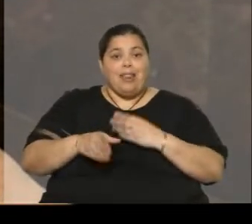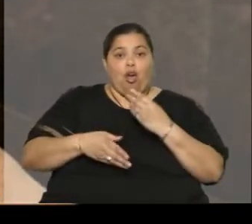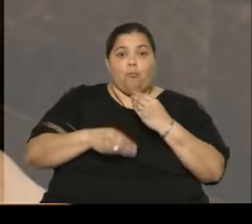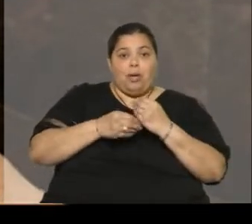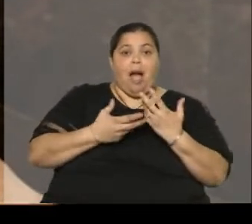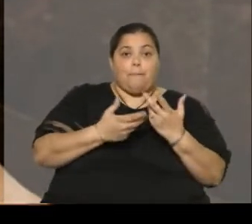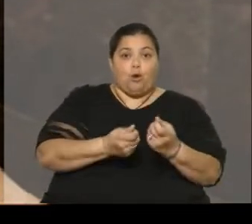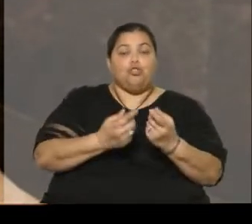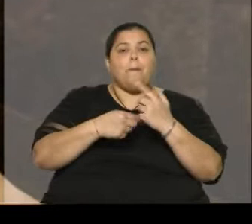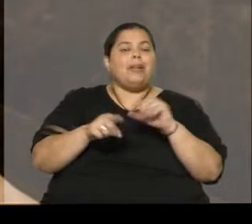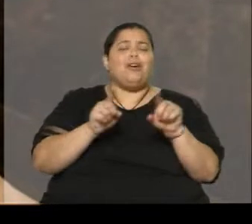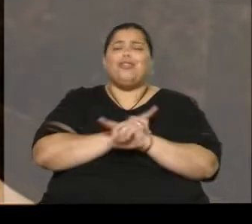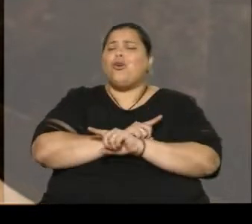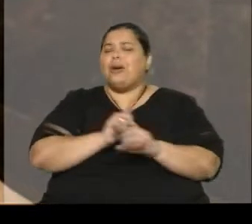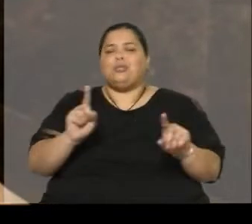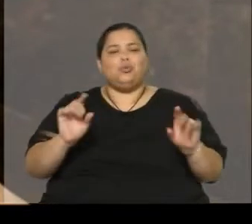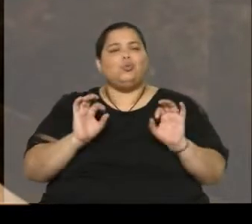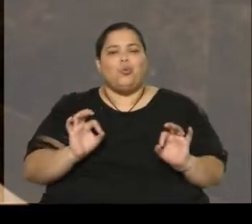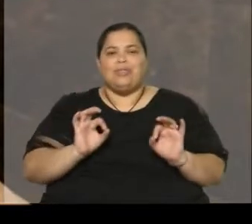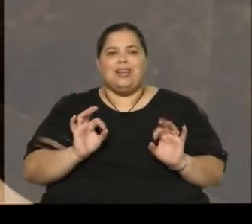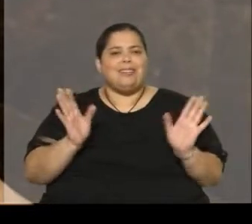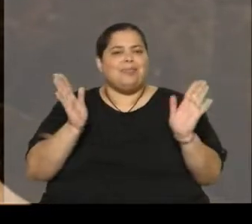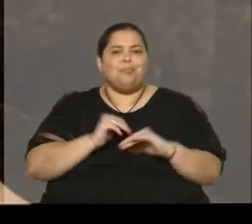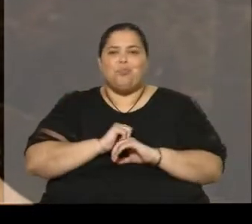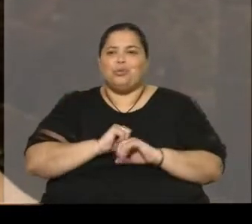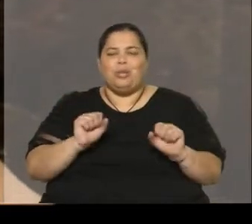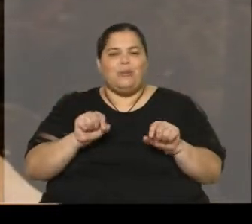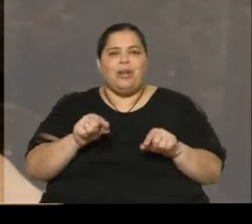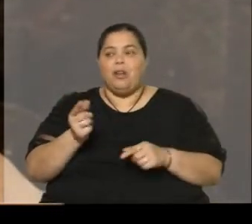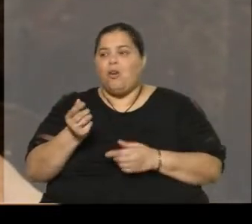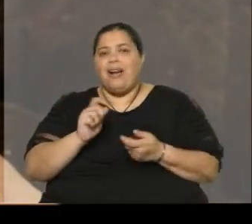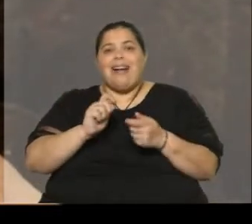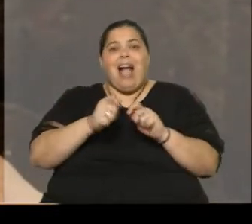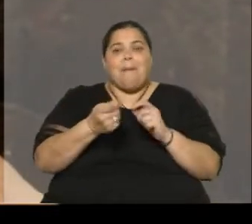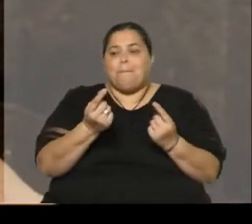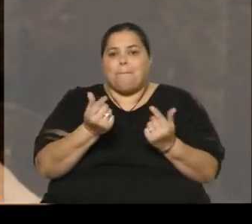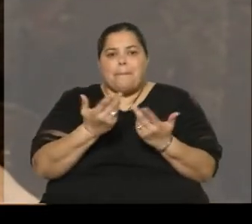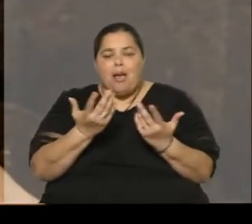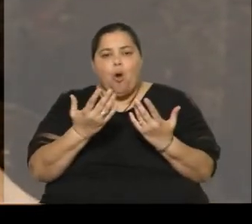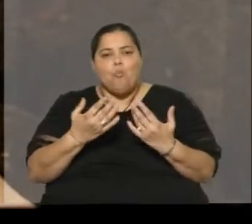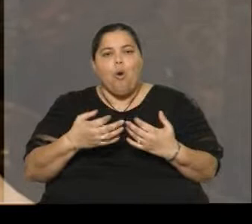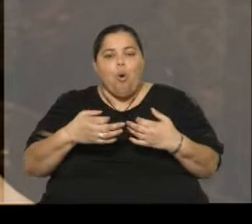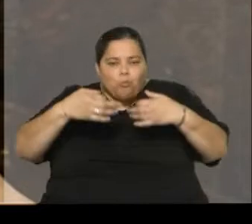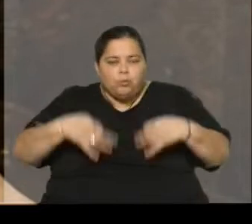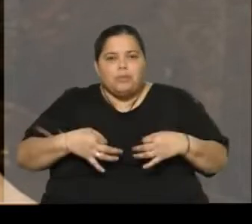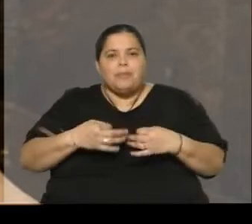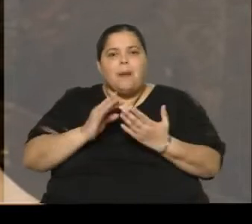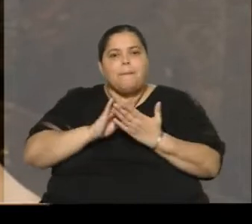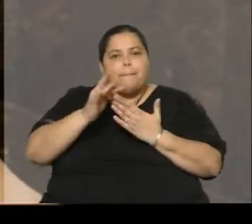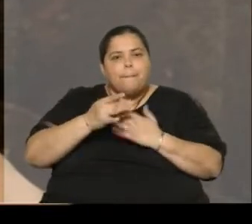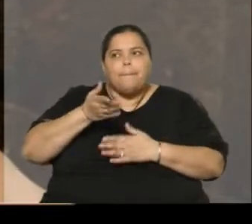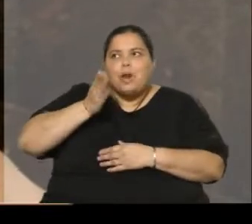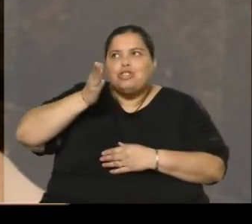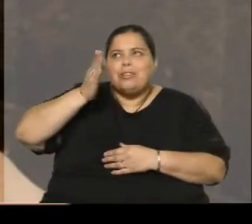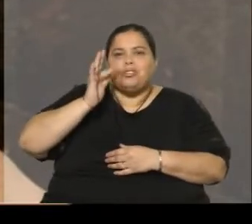es totalmente insuficiente todavía, eso no mueve la aguja de un sistema sólido, con proyección,